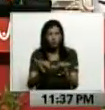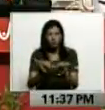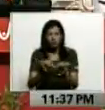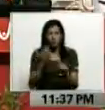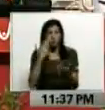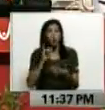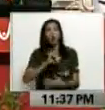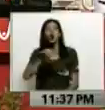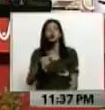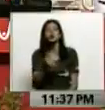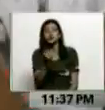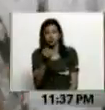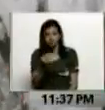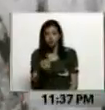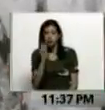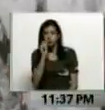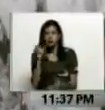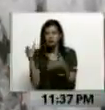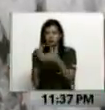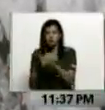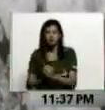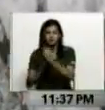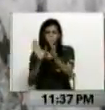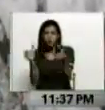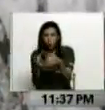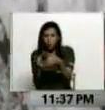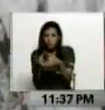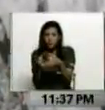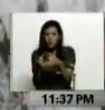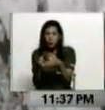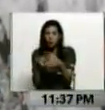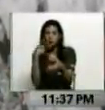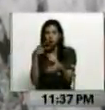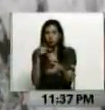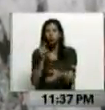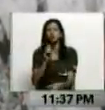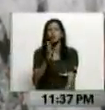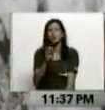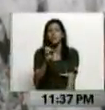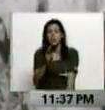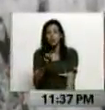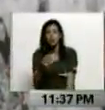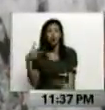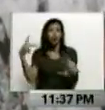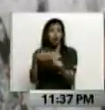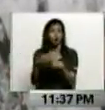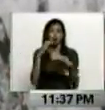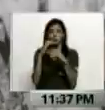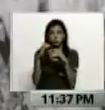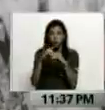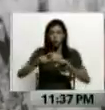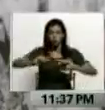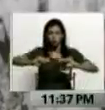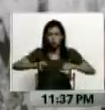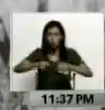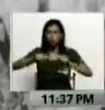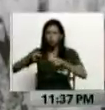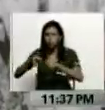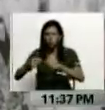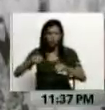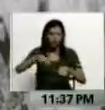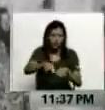Vargas como José pinto el compañero los tupamaros incomunicados desde hace 5 meses